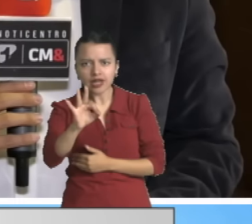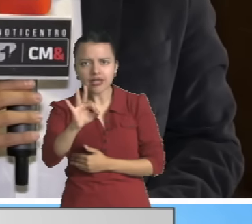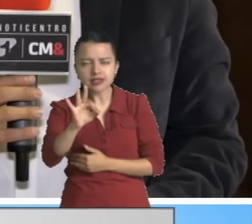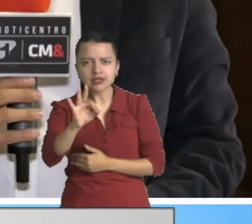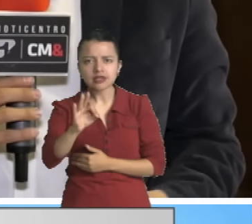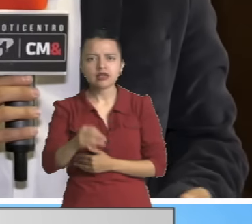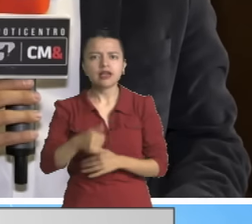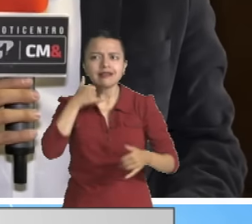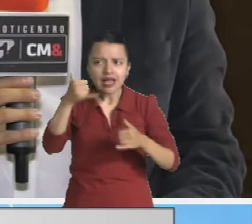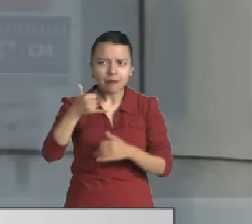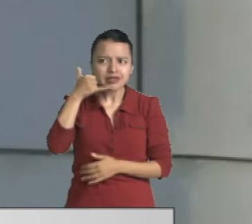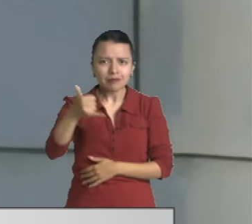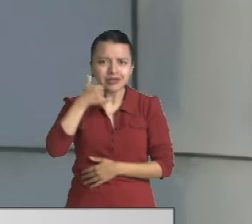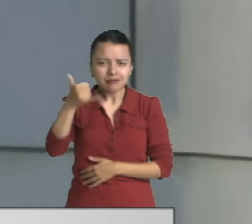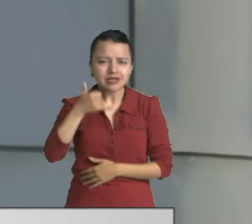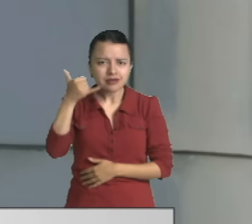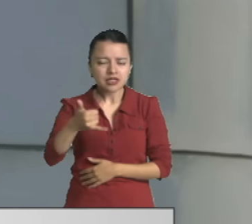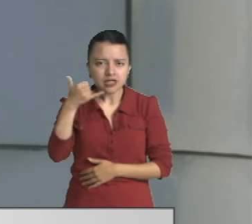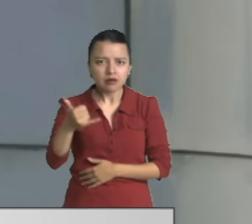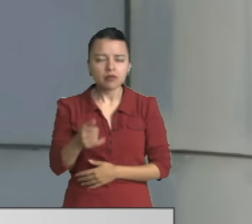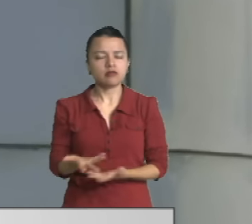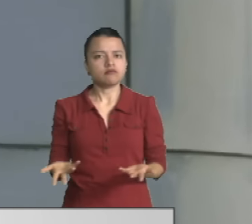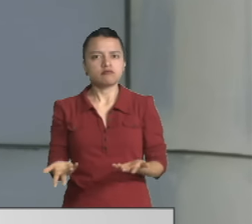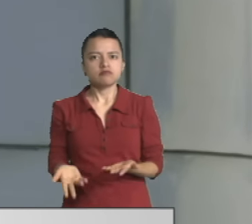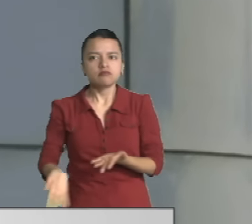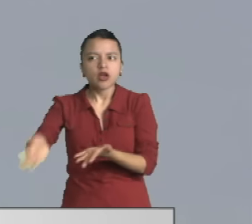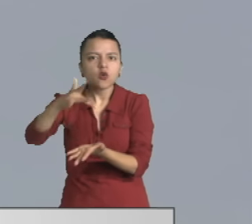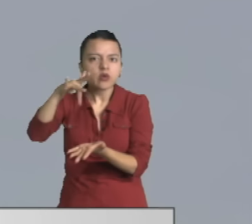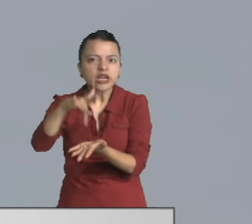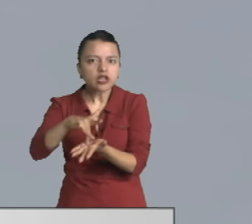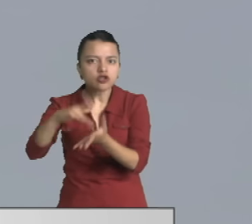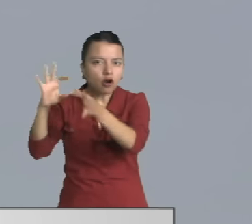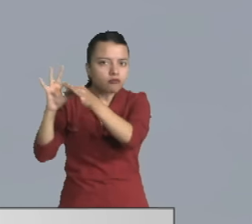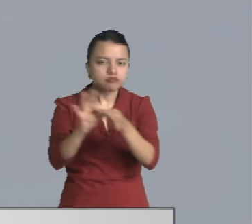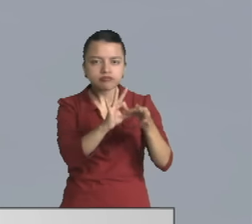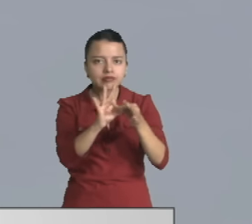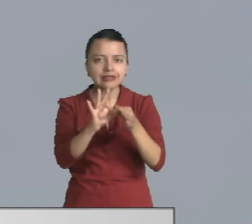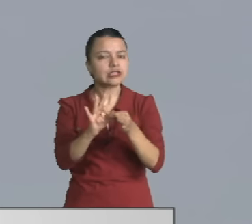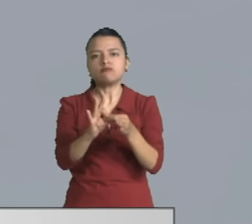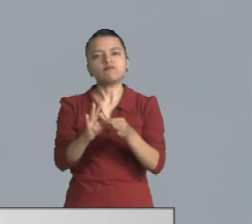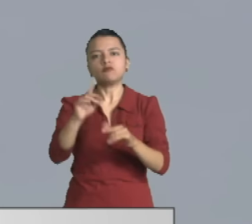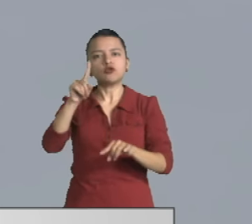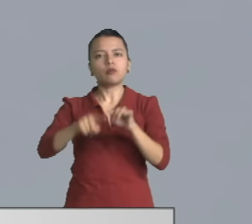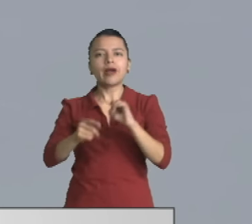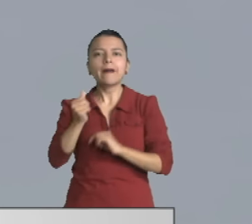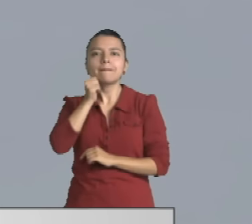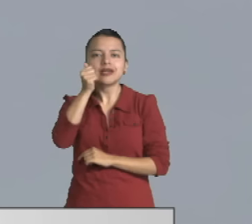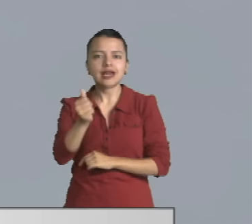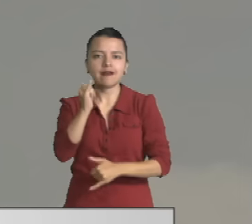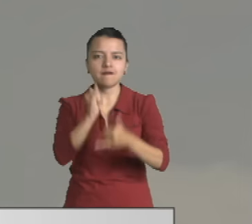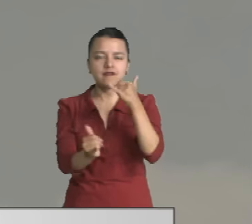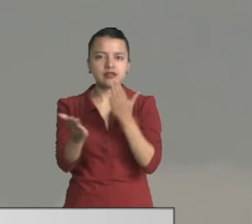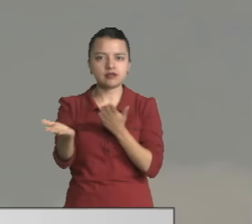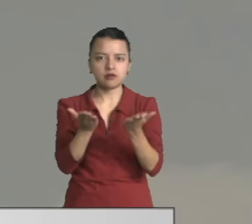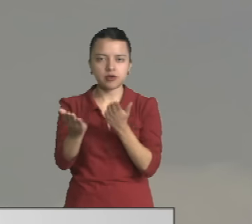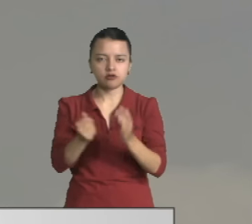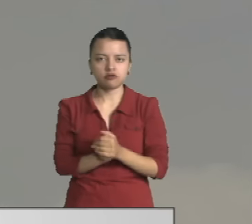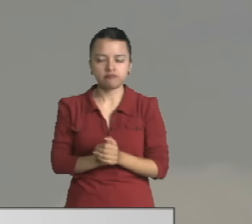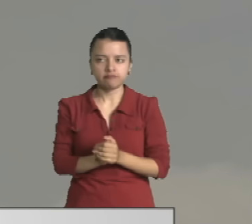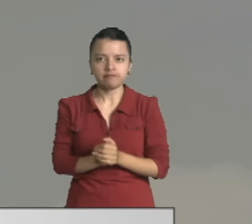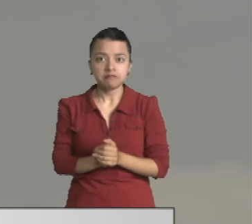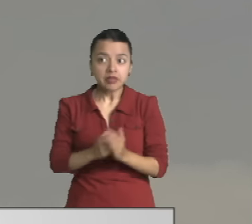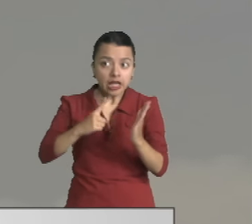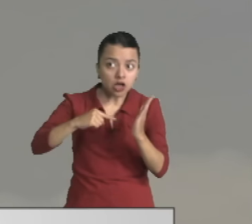hacen a diario que ya no tendrán este servicio de geolocalización debido a que finalizó ese contrato y aún no se adelanta el proceso para